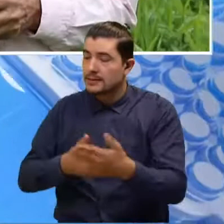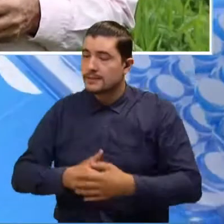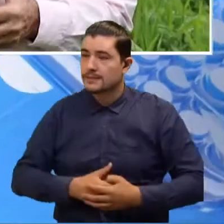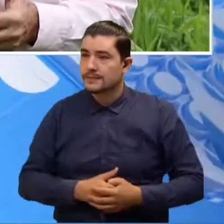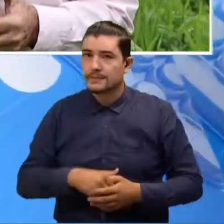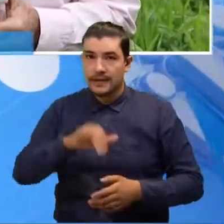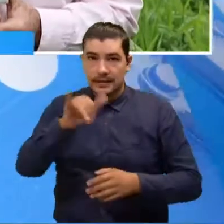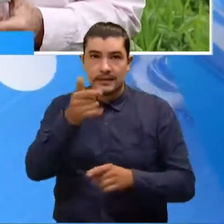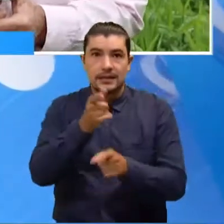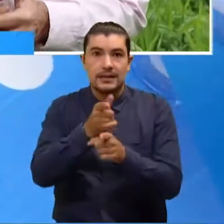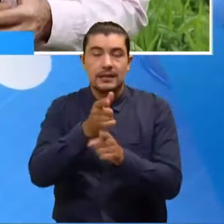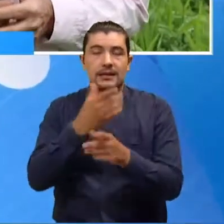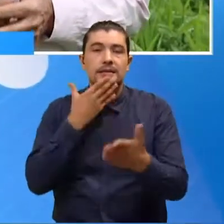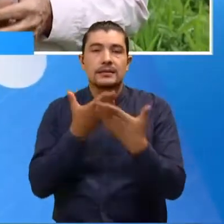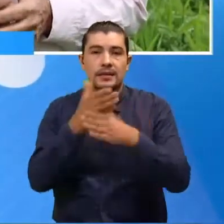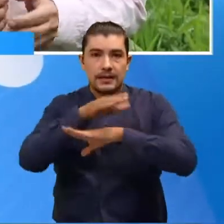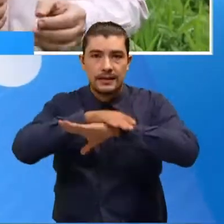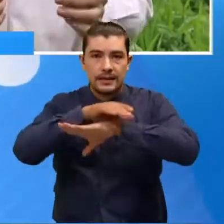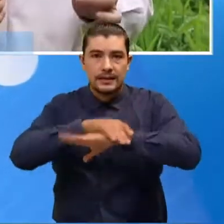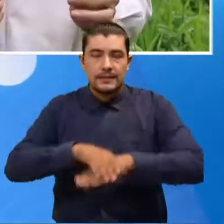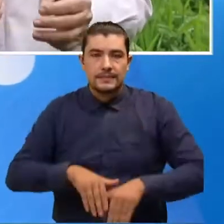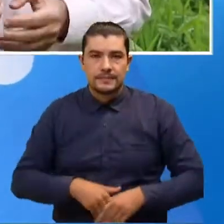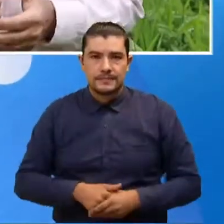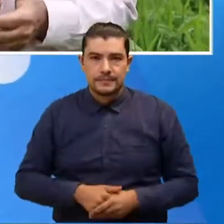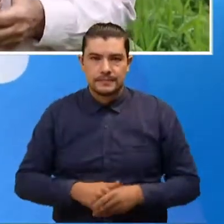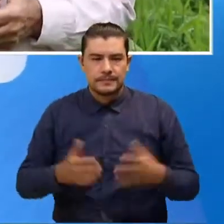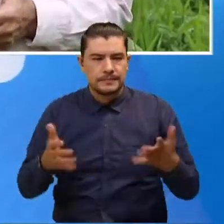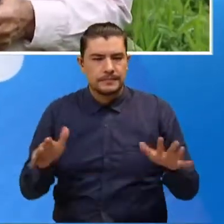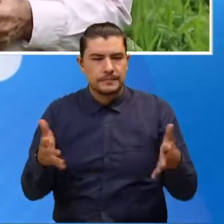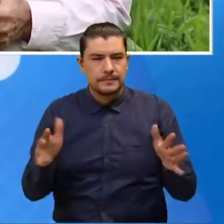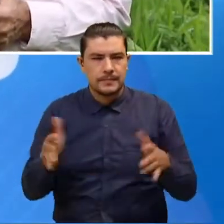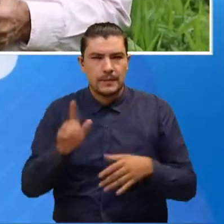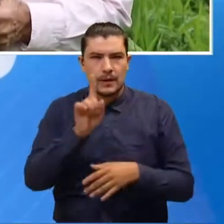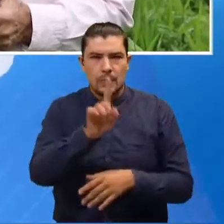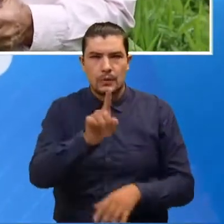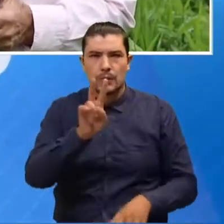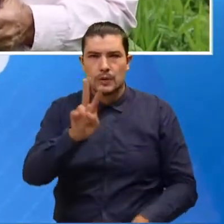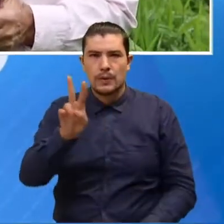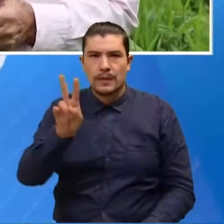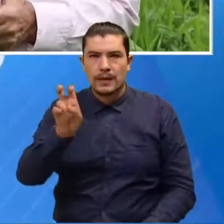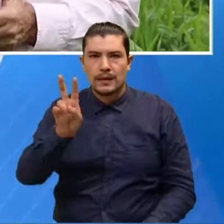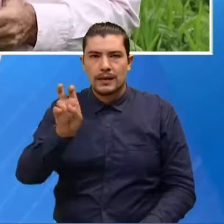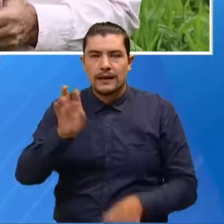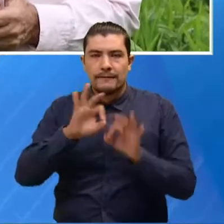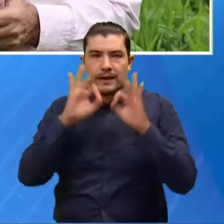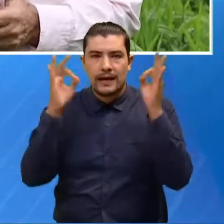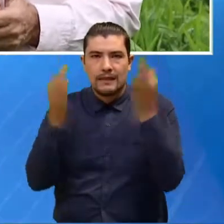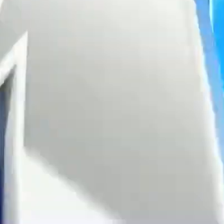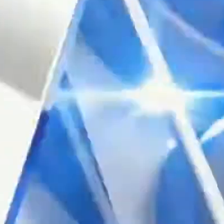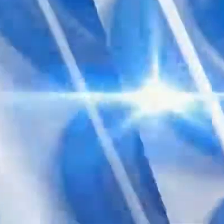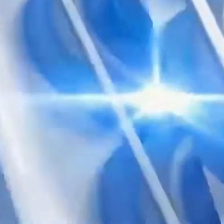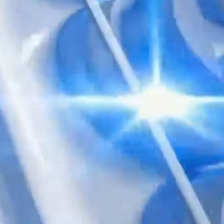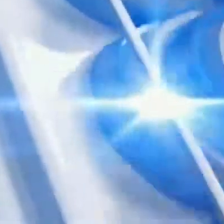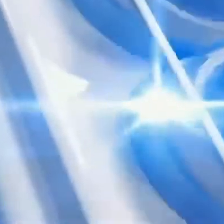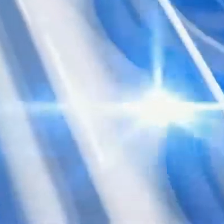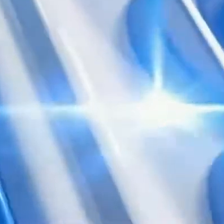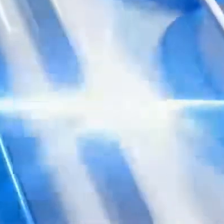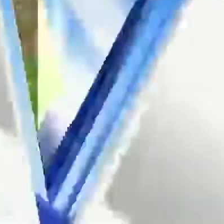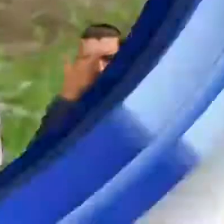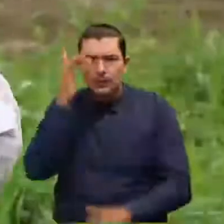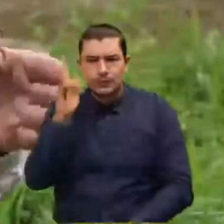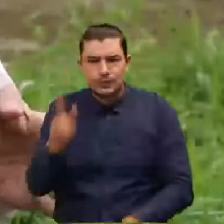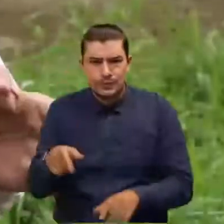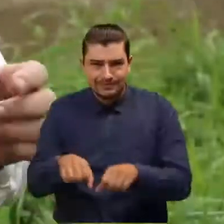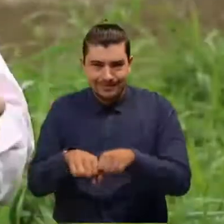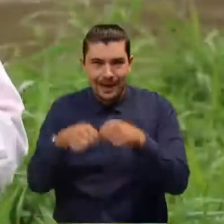así es buena tarde pues se dice que son aproximadamente 127 familias que resultan damnificadas con los